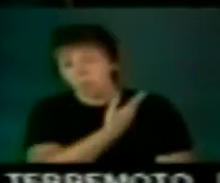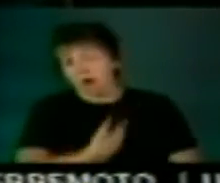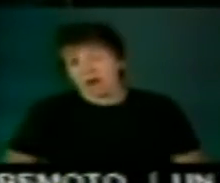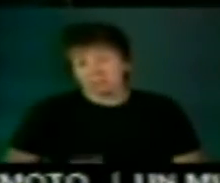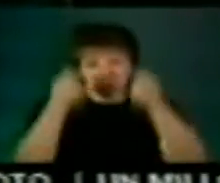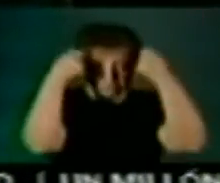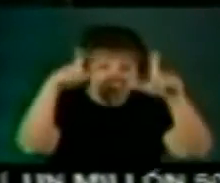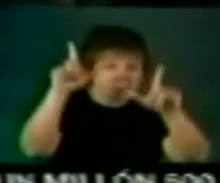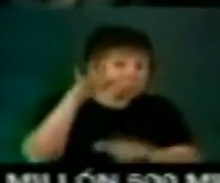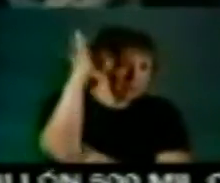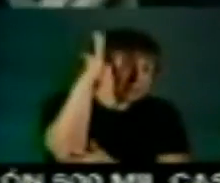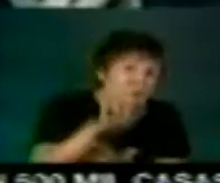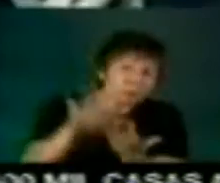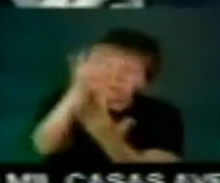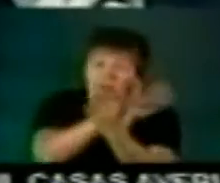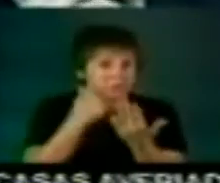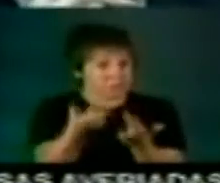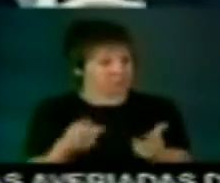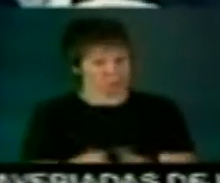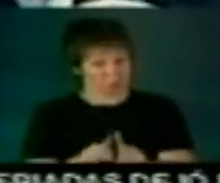Cuando estas asimetrías duran un tiempo,